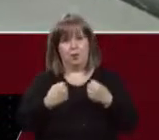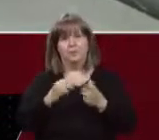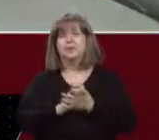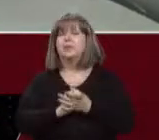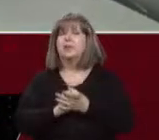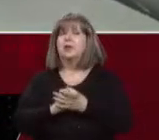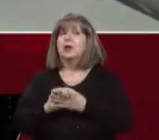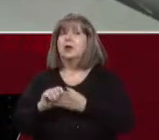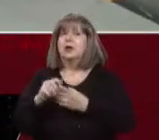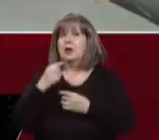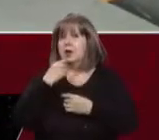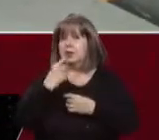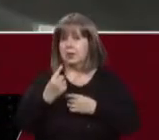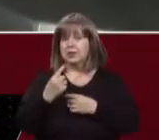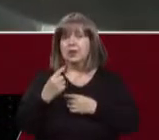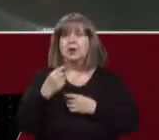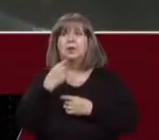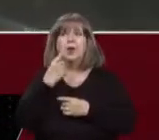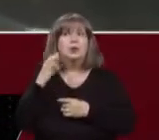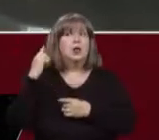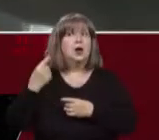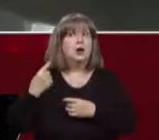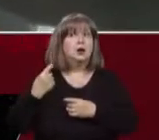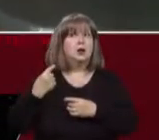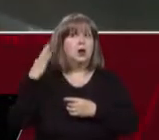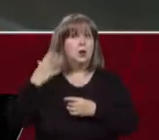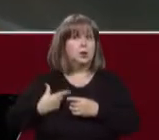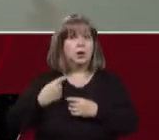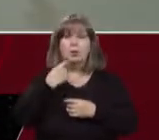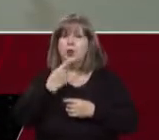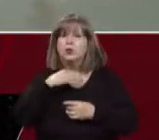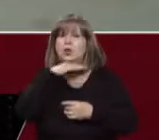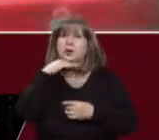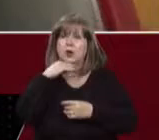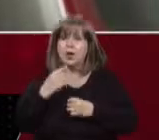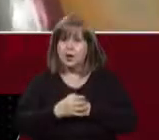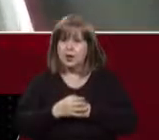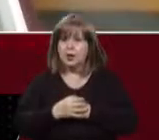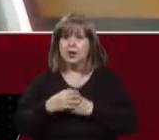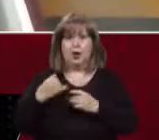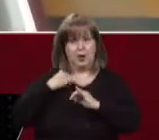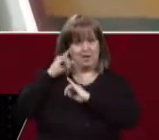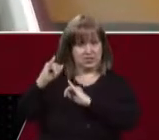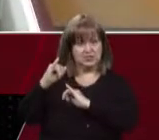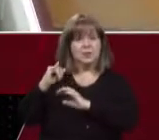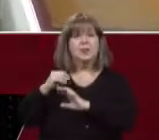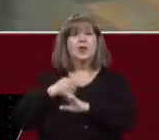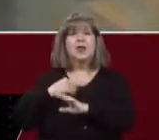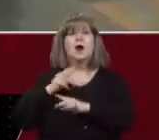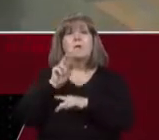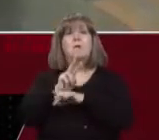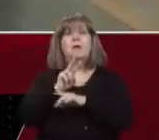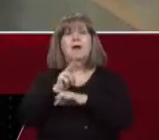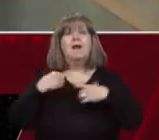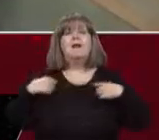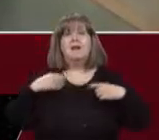dos datos y los escucho si tienen alguna pregunta porque me parece esto importante. Se está controlando mucho el tema de los niños que vayan